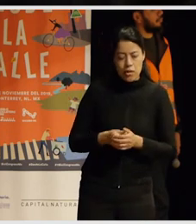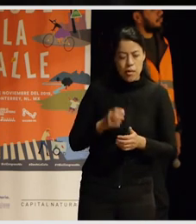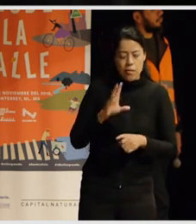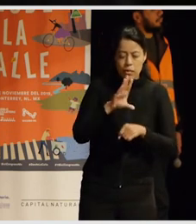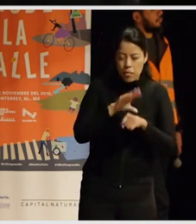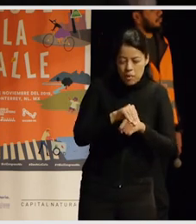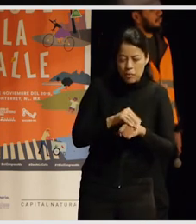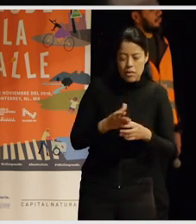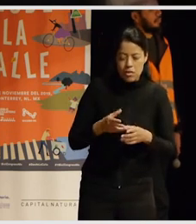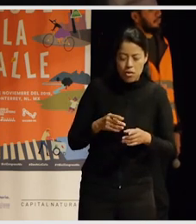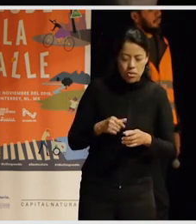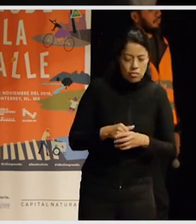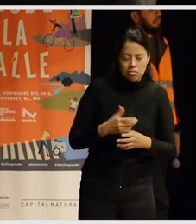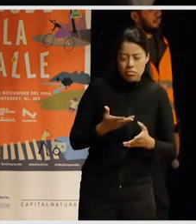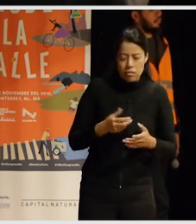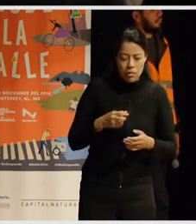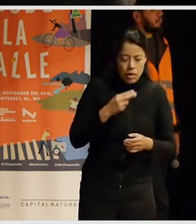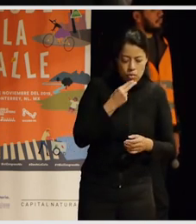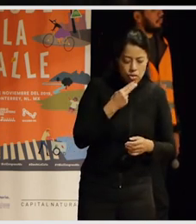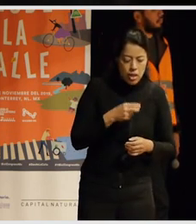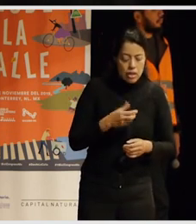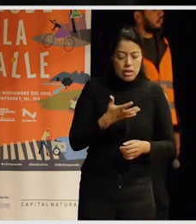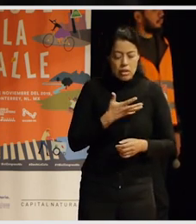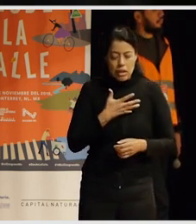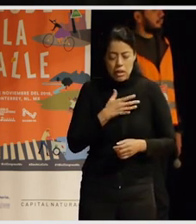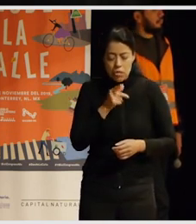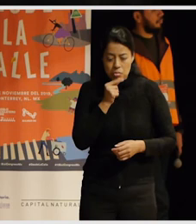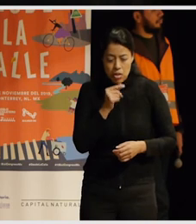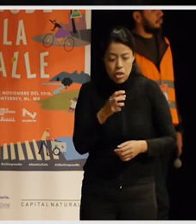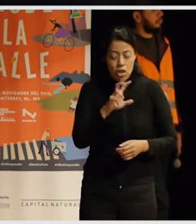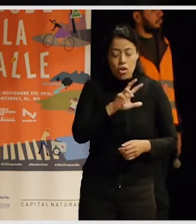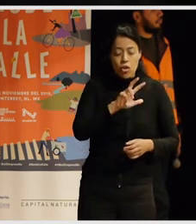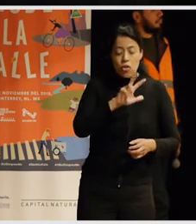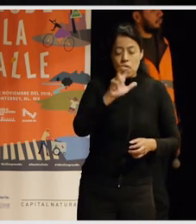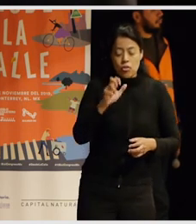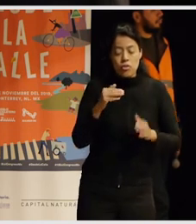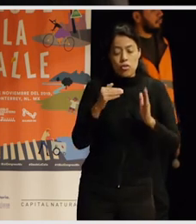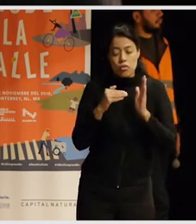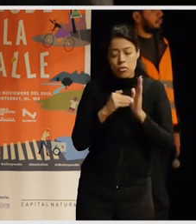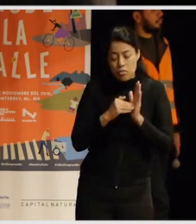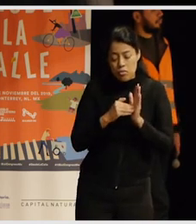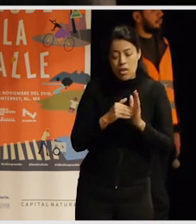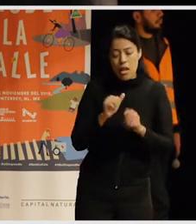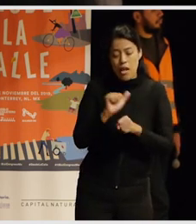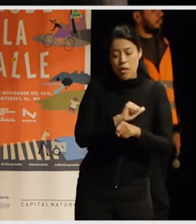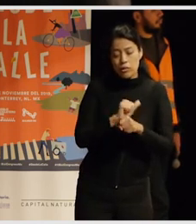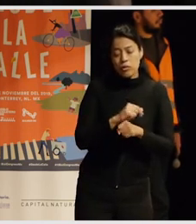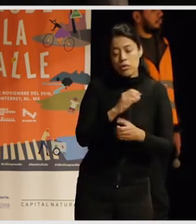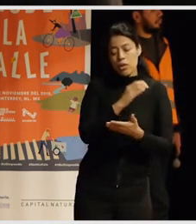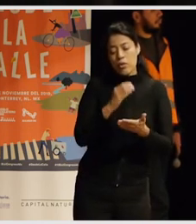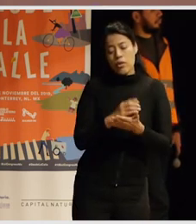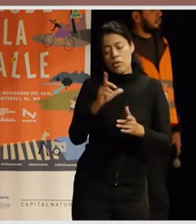permiso en esta administración entonces decían la otra vez que teníamos casi los de tránsito casi 800 mil autos en una ciudad de un millón y medio de habitantes